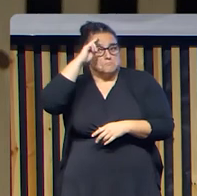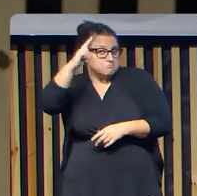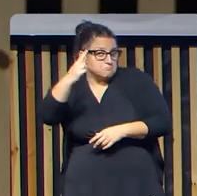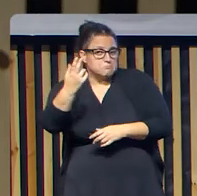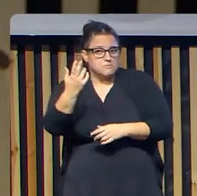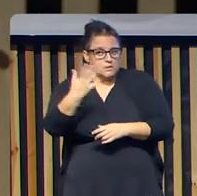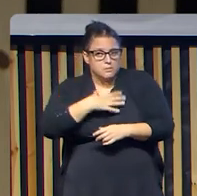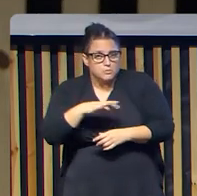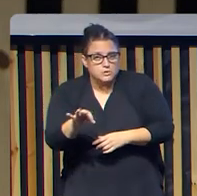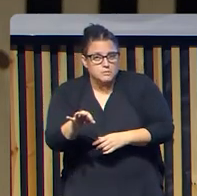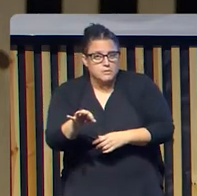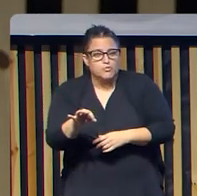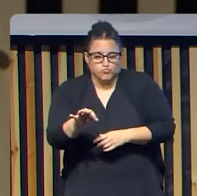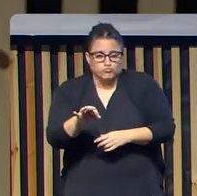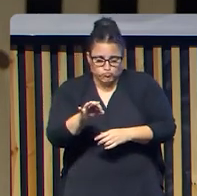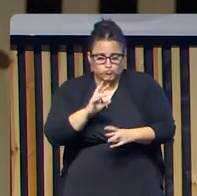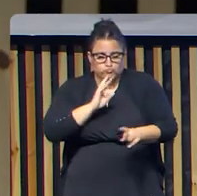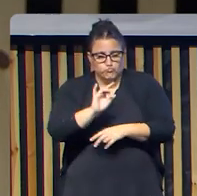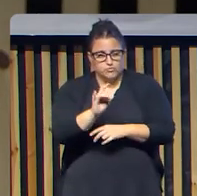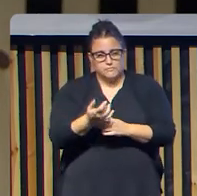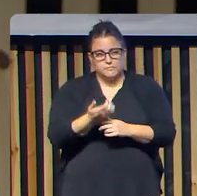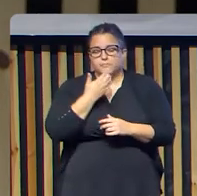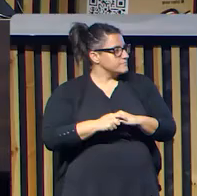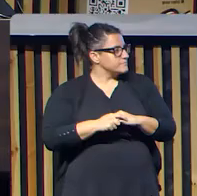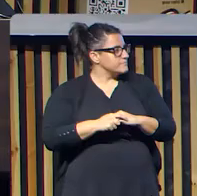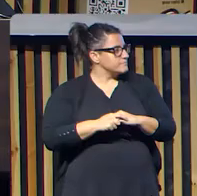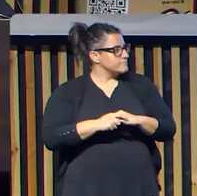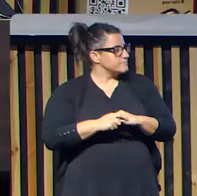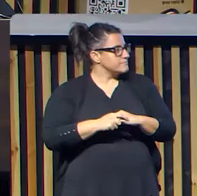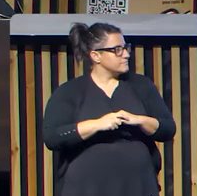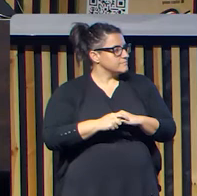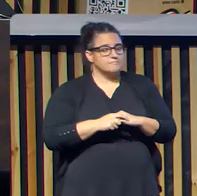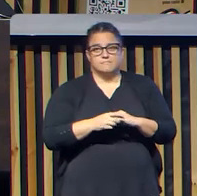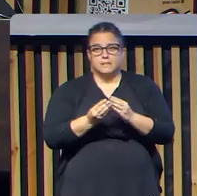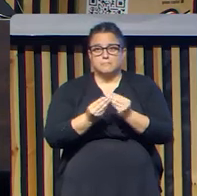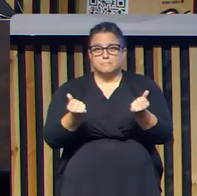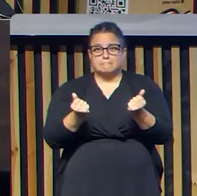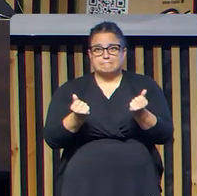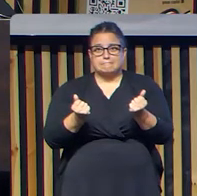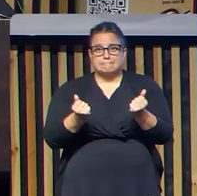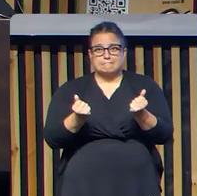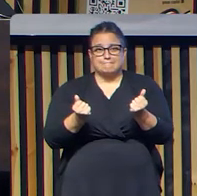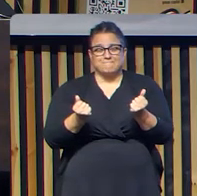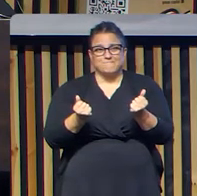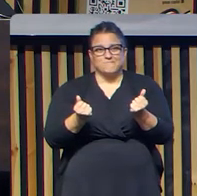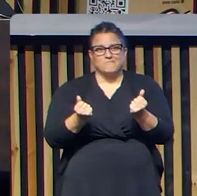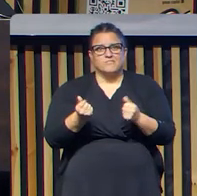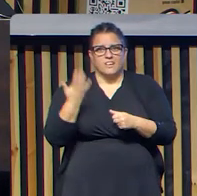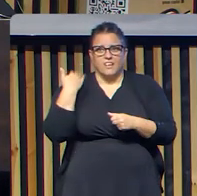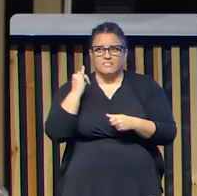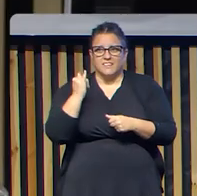respuesta es sí es posible suelo poner como ejemplo pues se ha ido pero